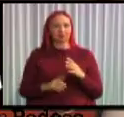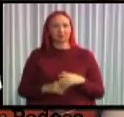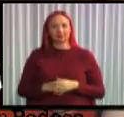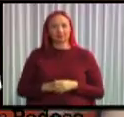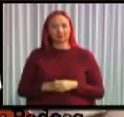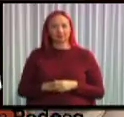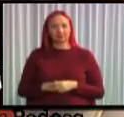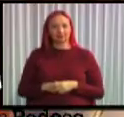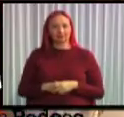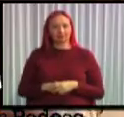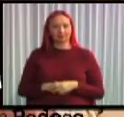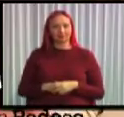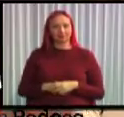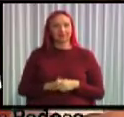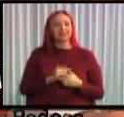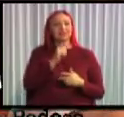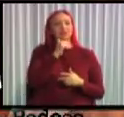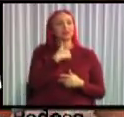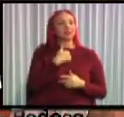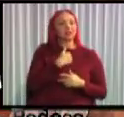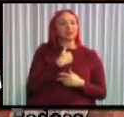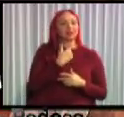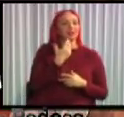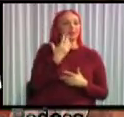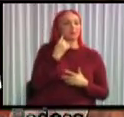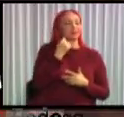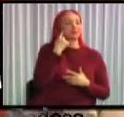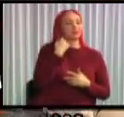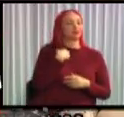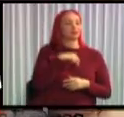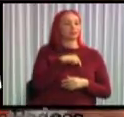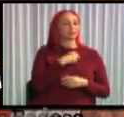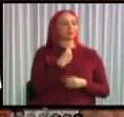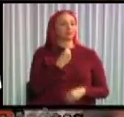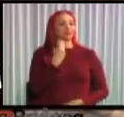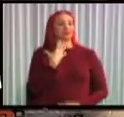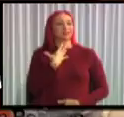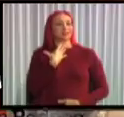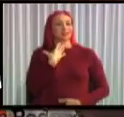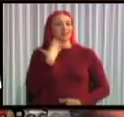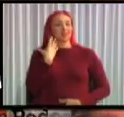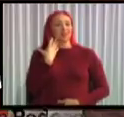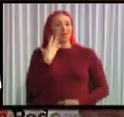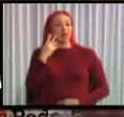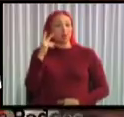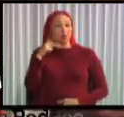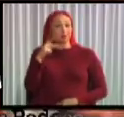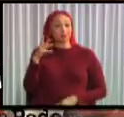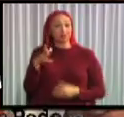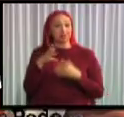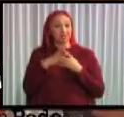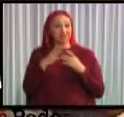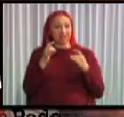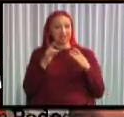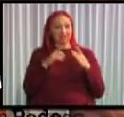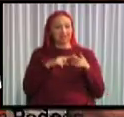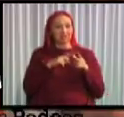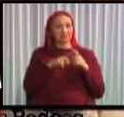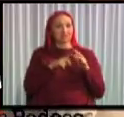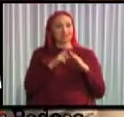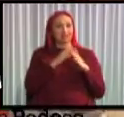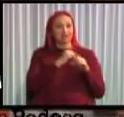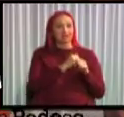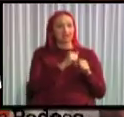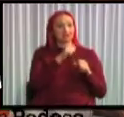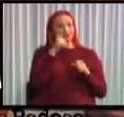Futbolista nace. Es que no tiene precio para uno. O sacar de quicio a alguien que es rudo y dicen, hágale esto,